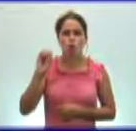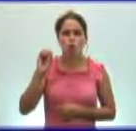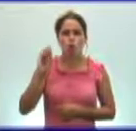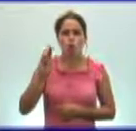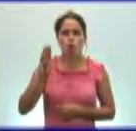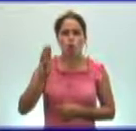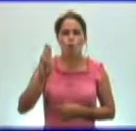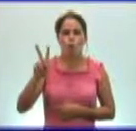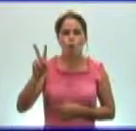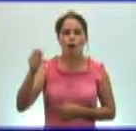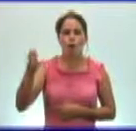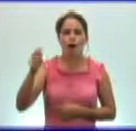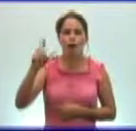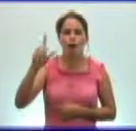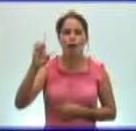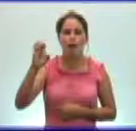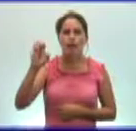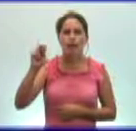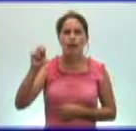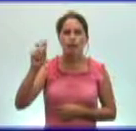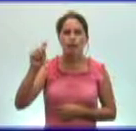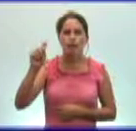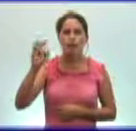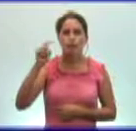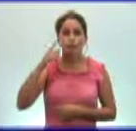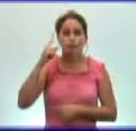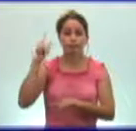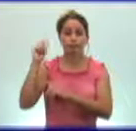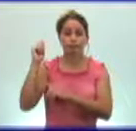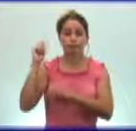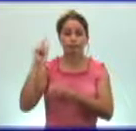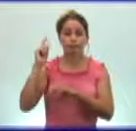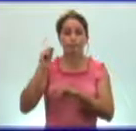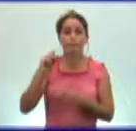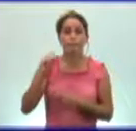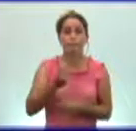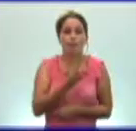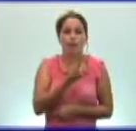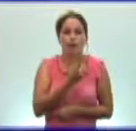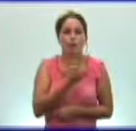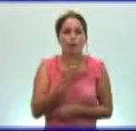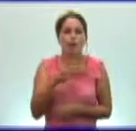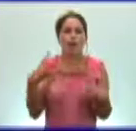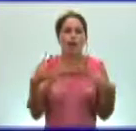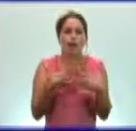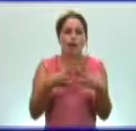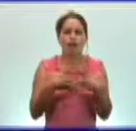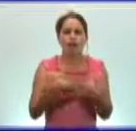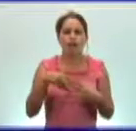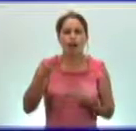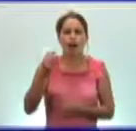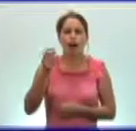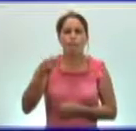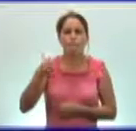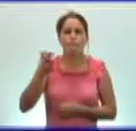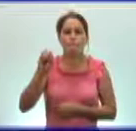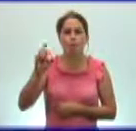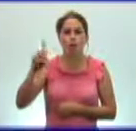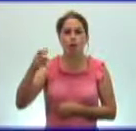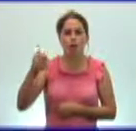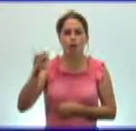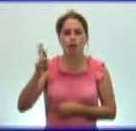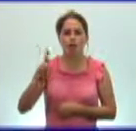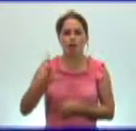aquellas sustancias que según el tipo de partícula se consideran como moleculares, como es el caso de las sustancias